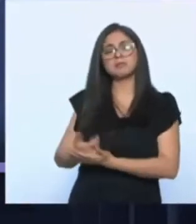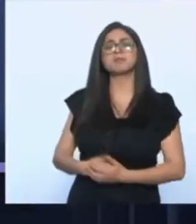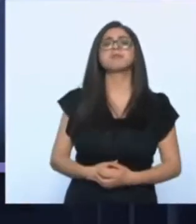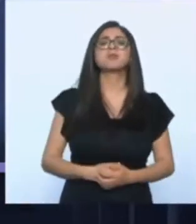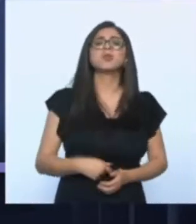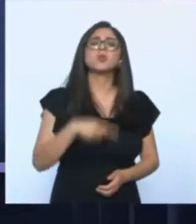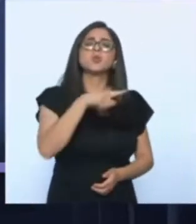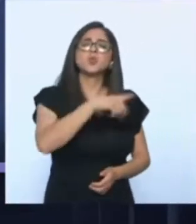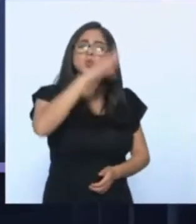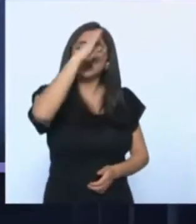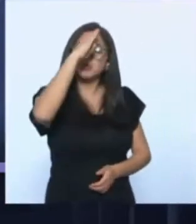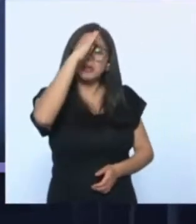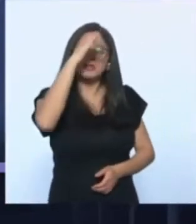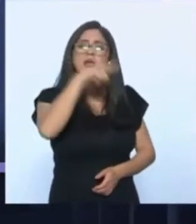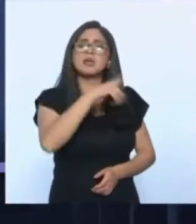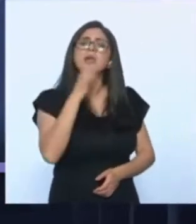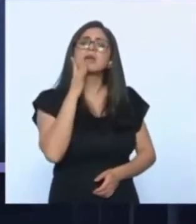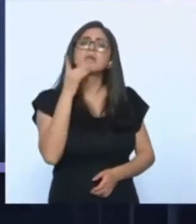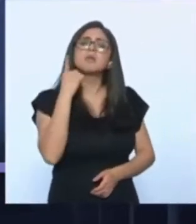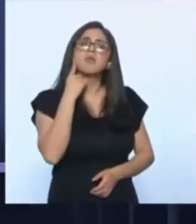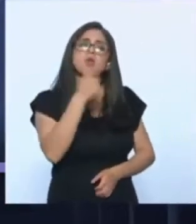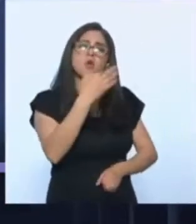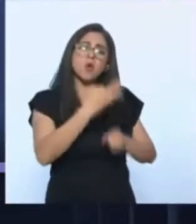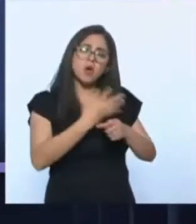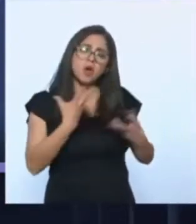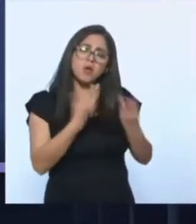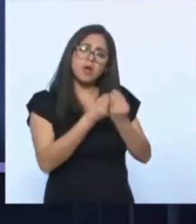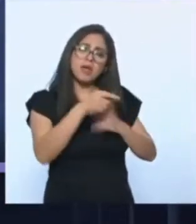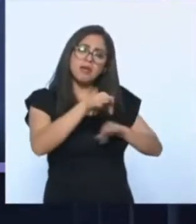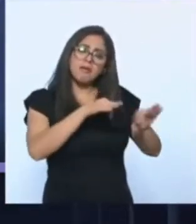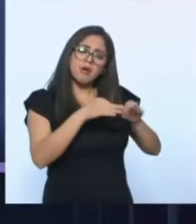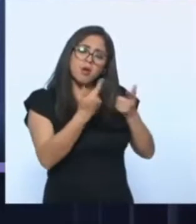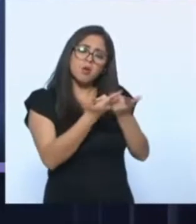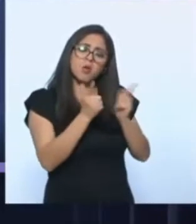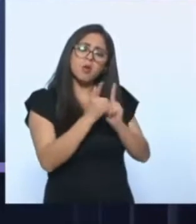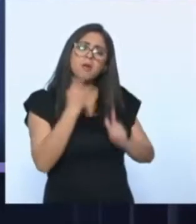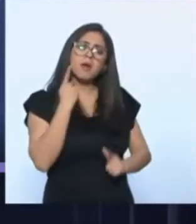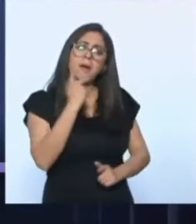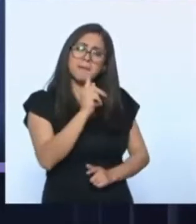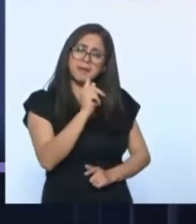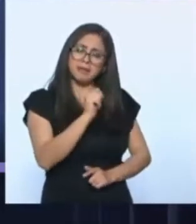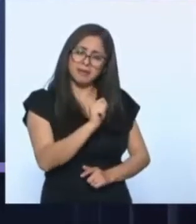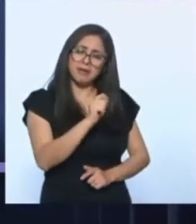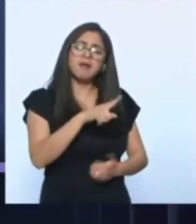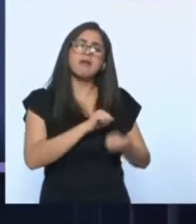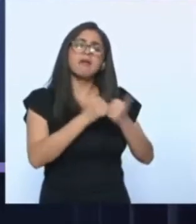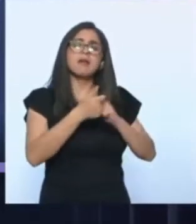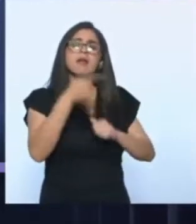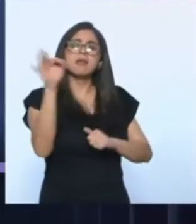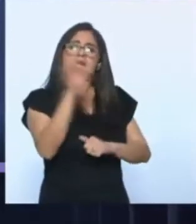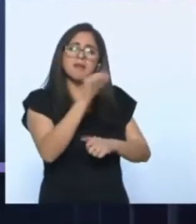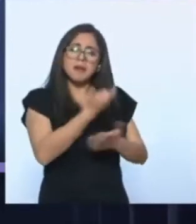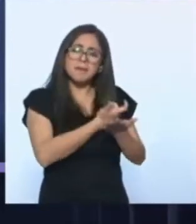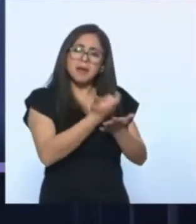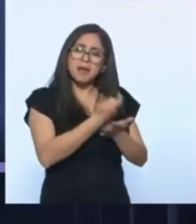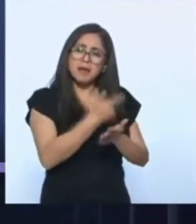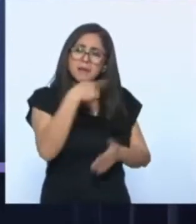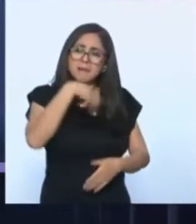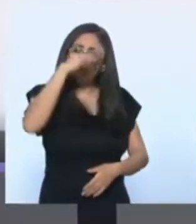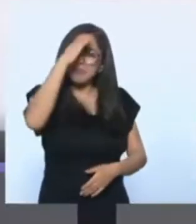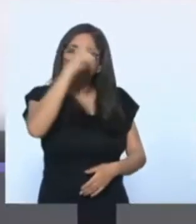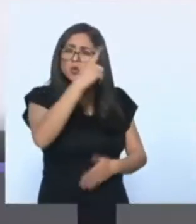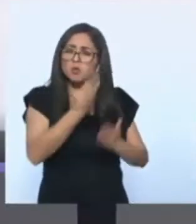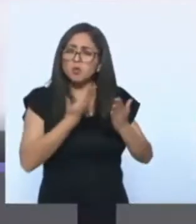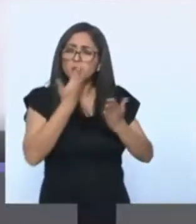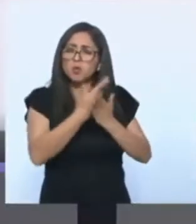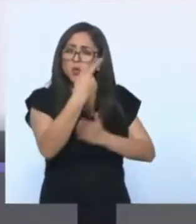de México en el que estás participando de manera activa? ¿Es un recurso fluido? Me imagino que va a ser mensual. Sí, o